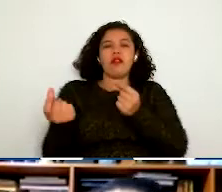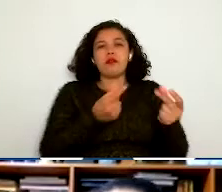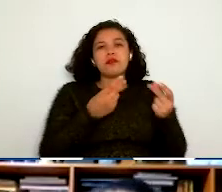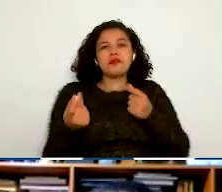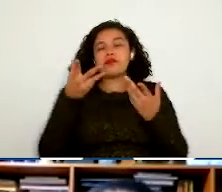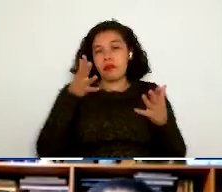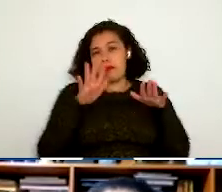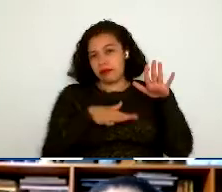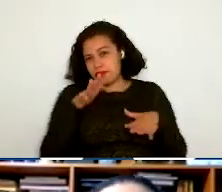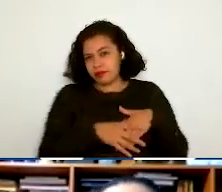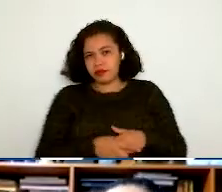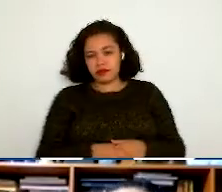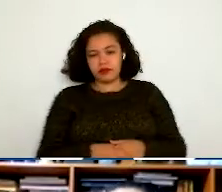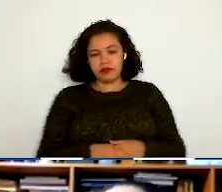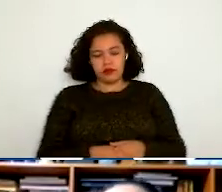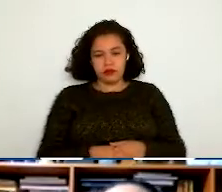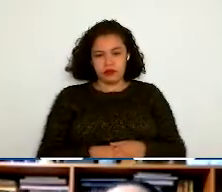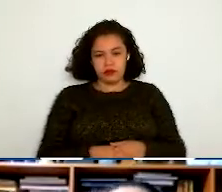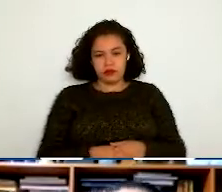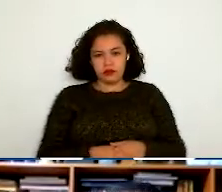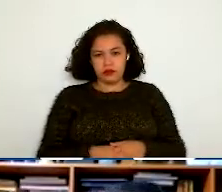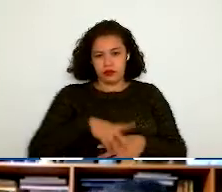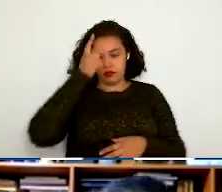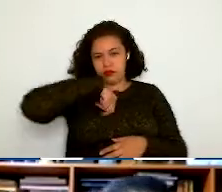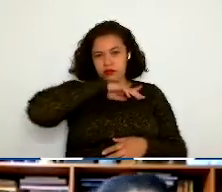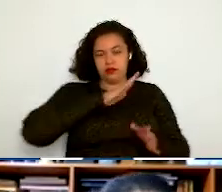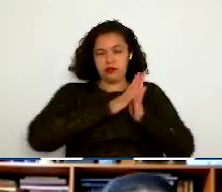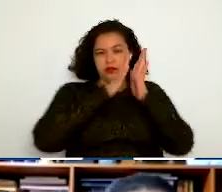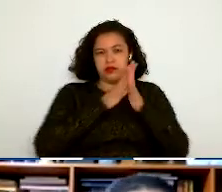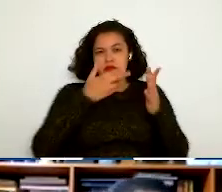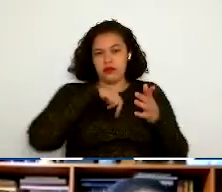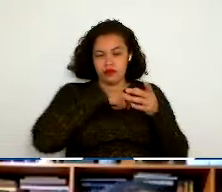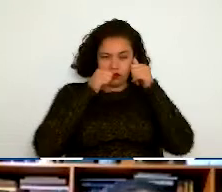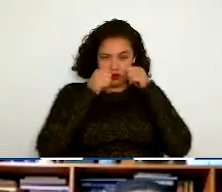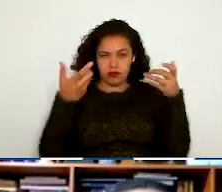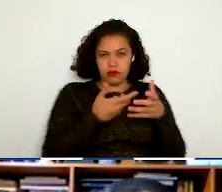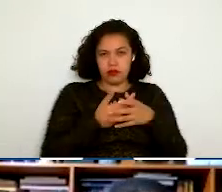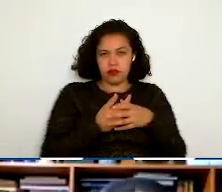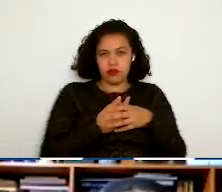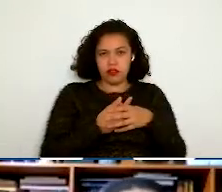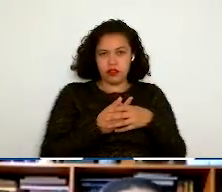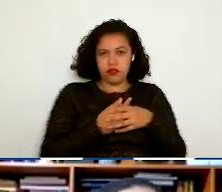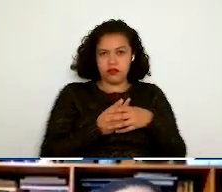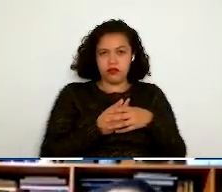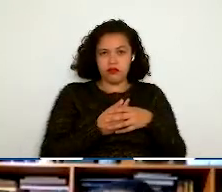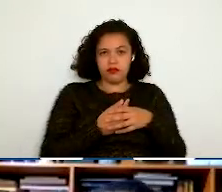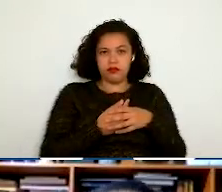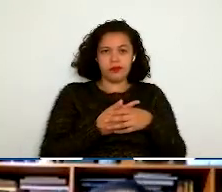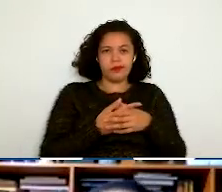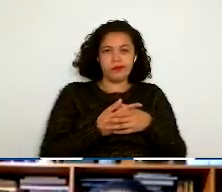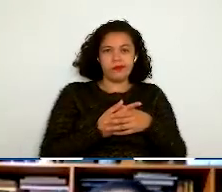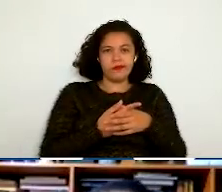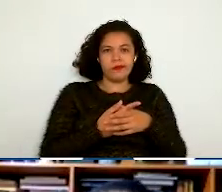En ocasiones, las intervenciones que hacemos o las atenciones que podamos generar en las instituciones, a